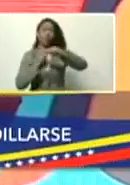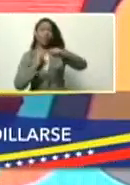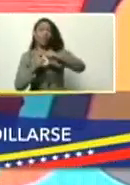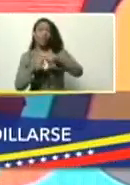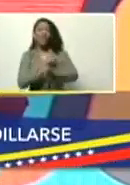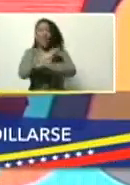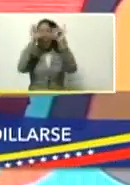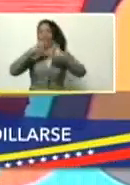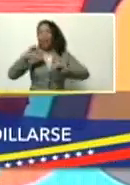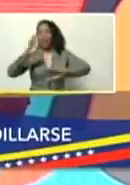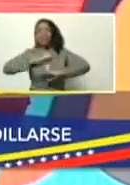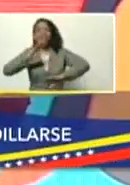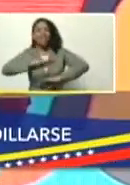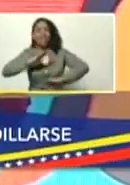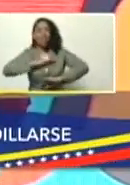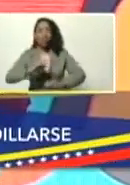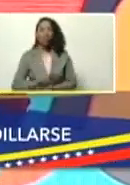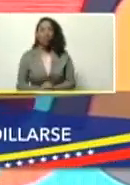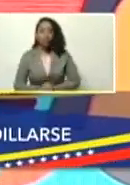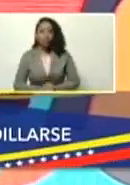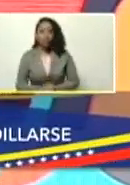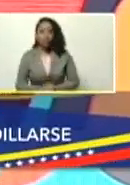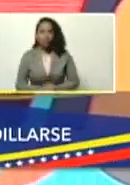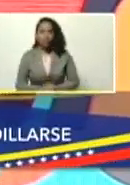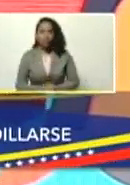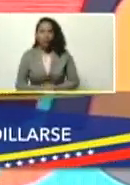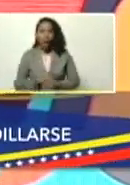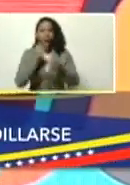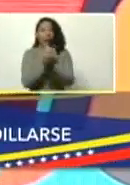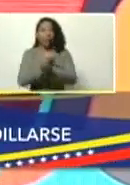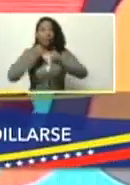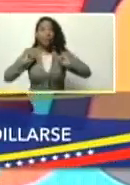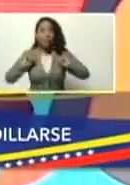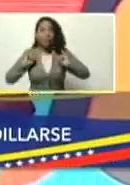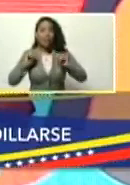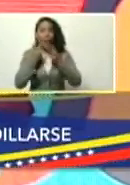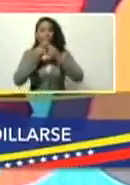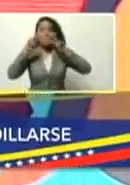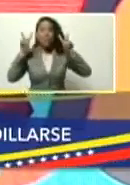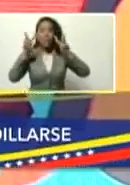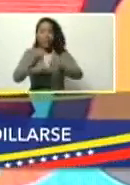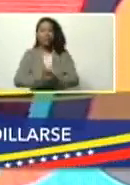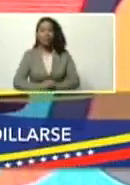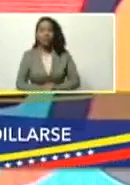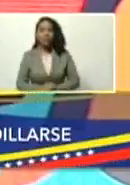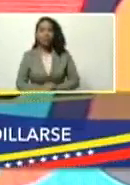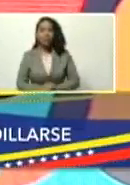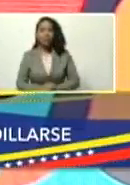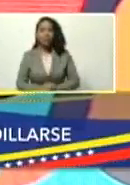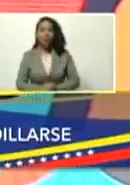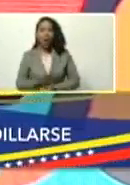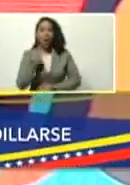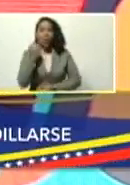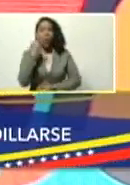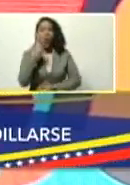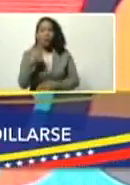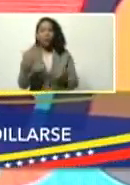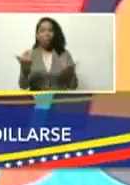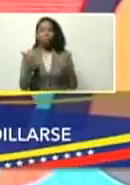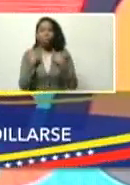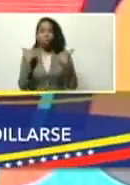el bienestar, la independencia, la paz. ¿Cuánto nos ha